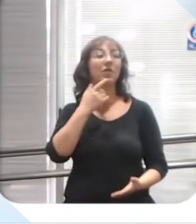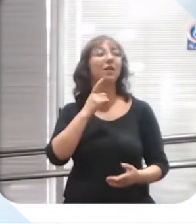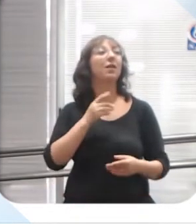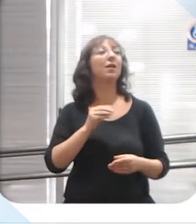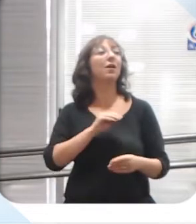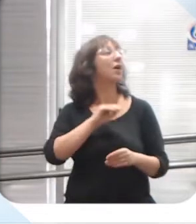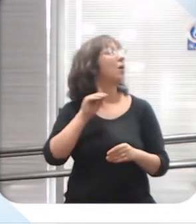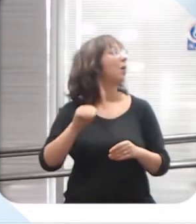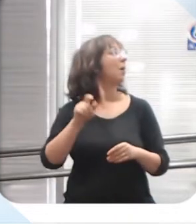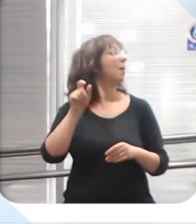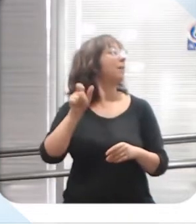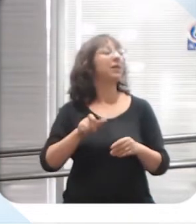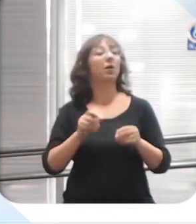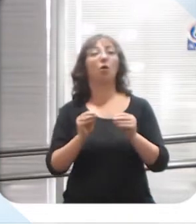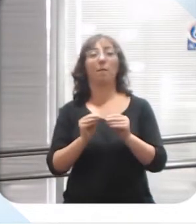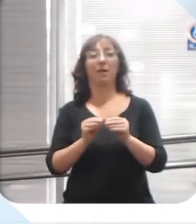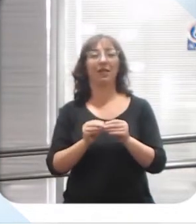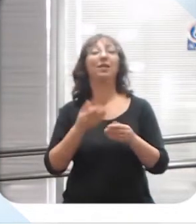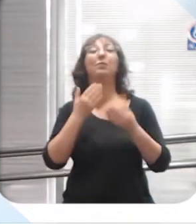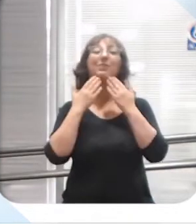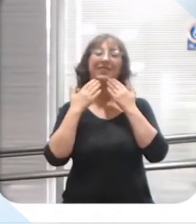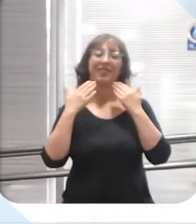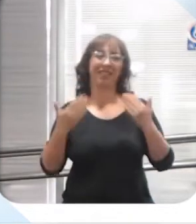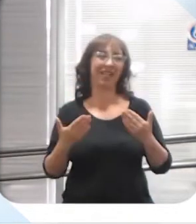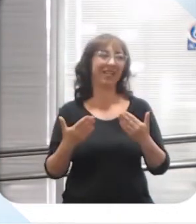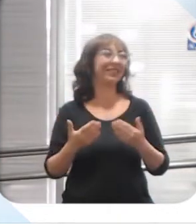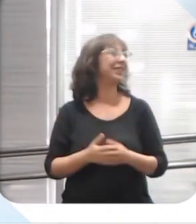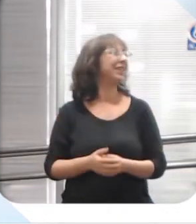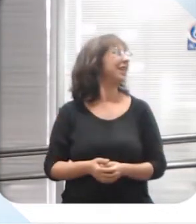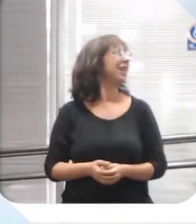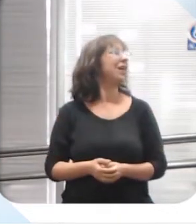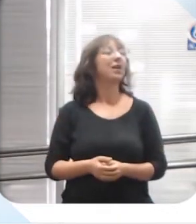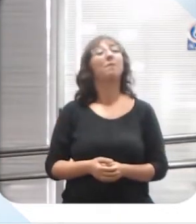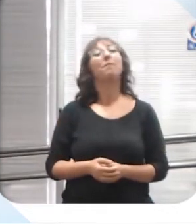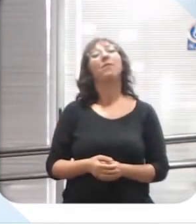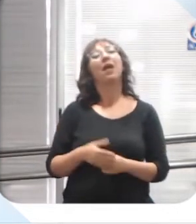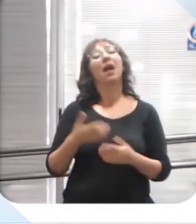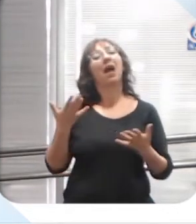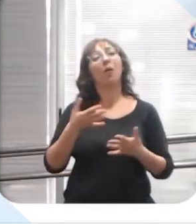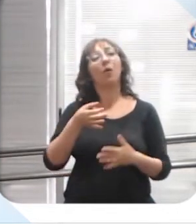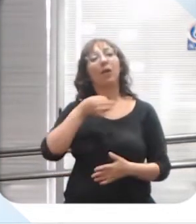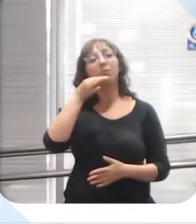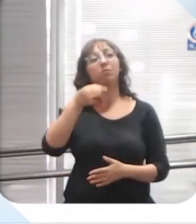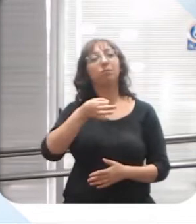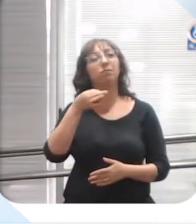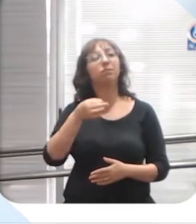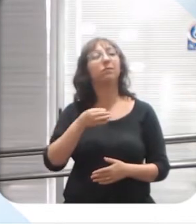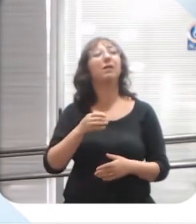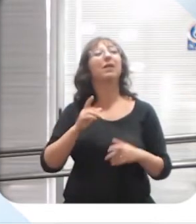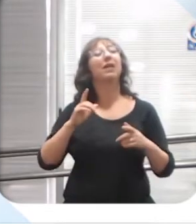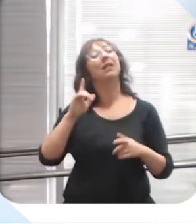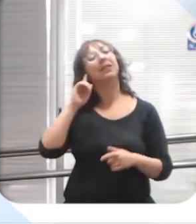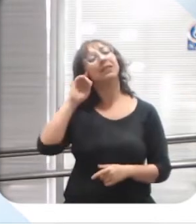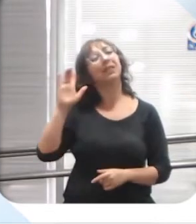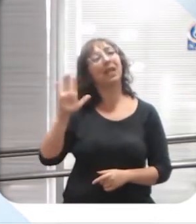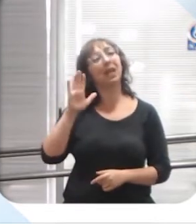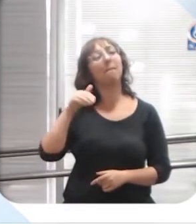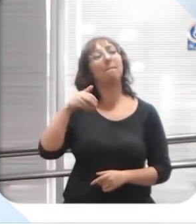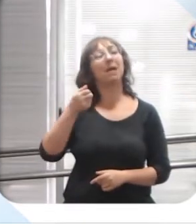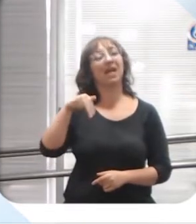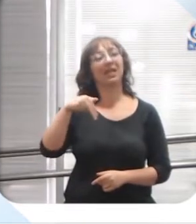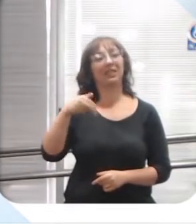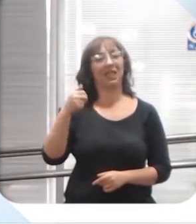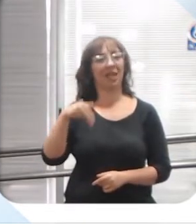paso a la compañera. Muchas gracias, Fernanda y María Noel. Le damos la palabra ahora a la licenciada en Psicología, Alicia